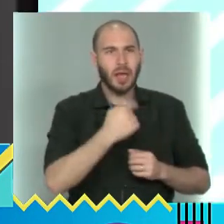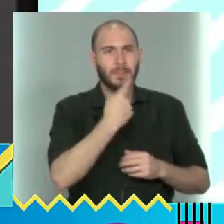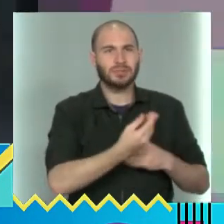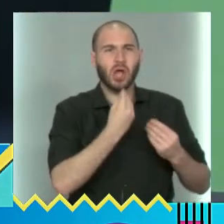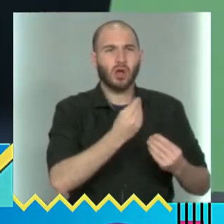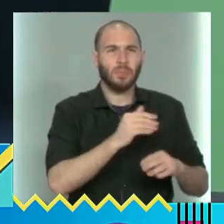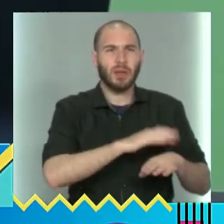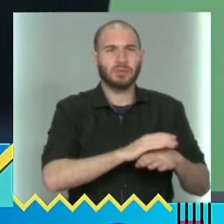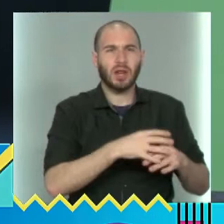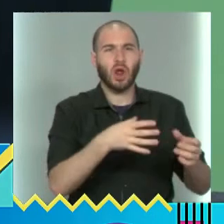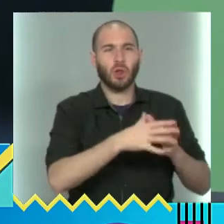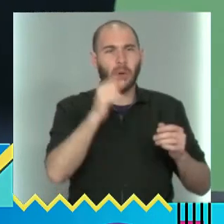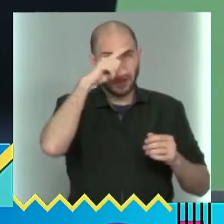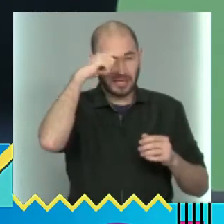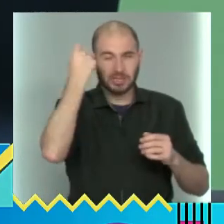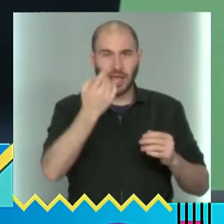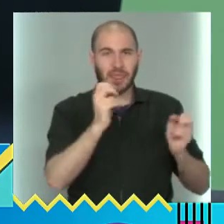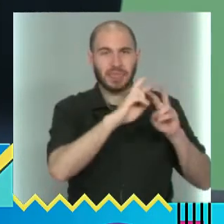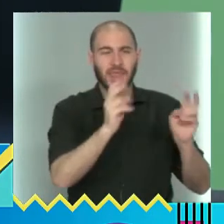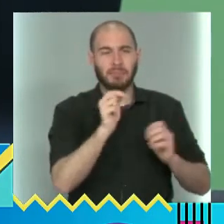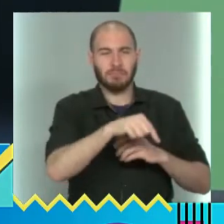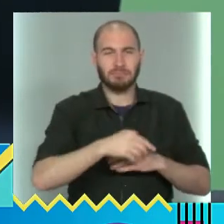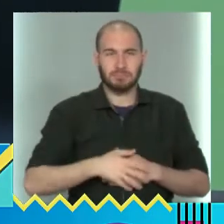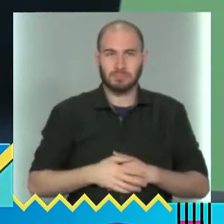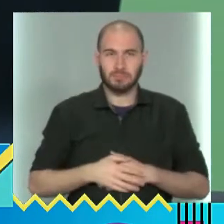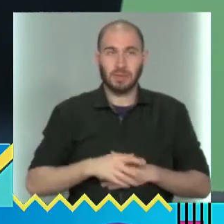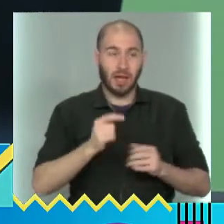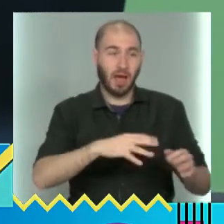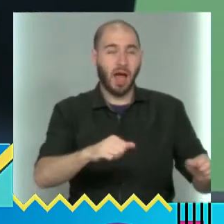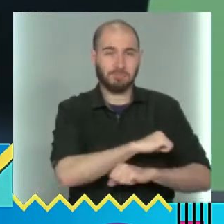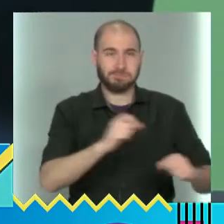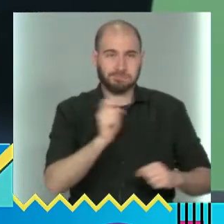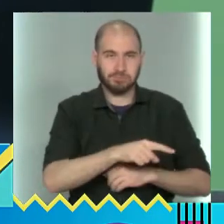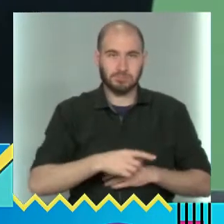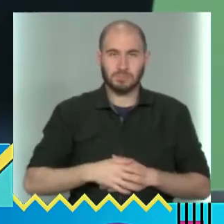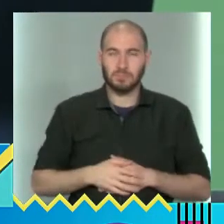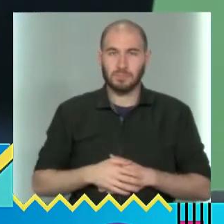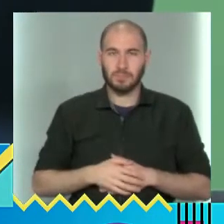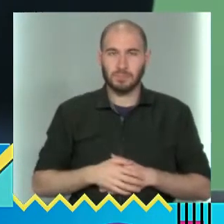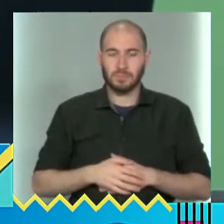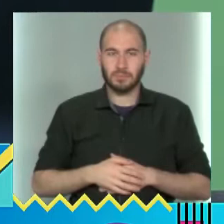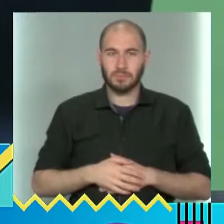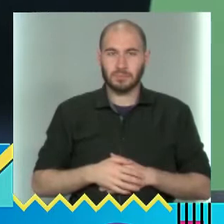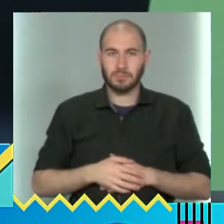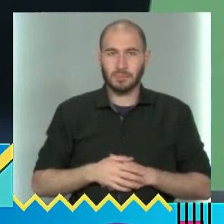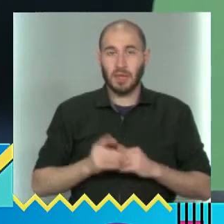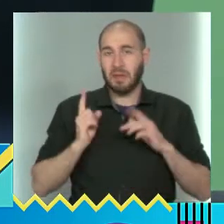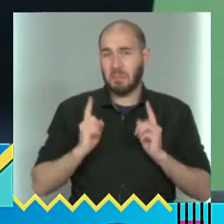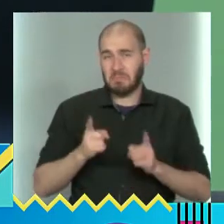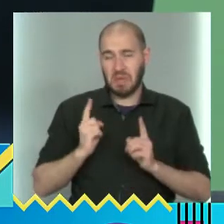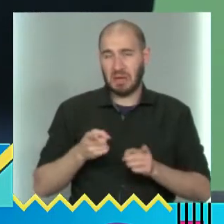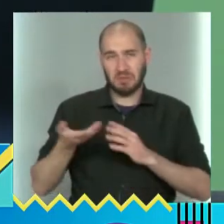el papel que tuvieron los organismos internacionales con respecto a este tema, a este ataque? Como lo han hecho en